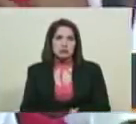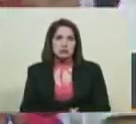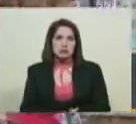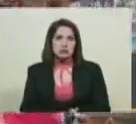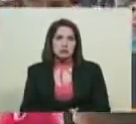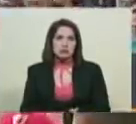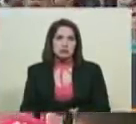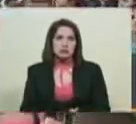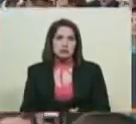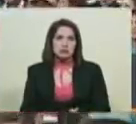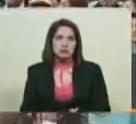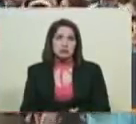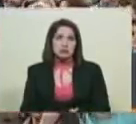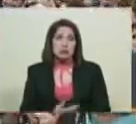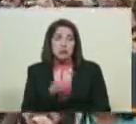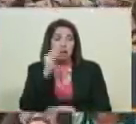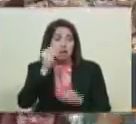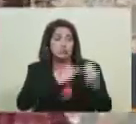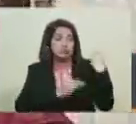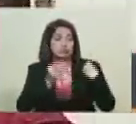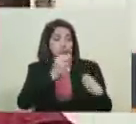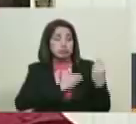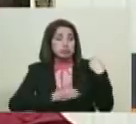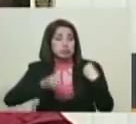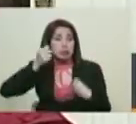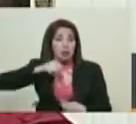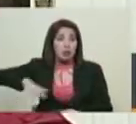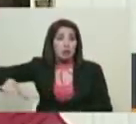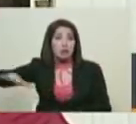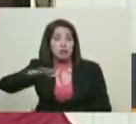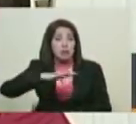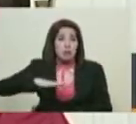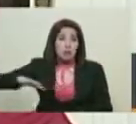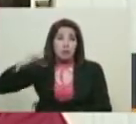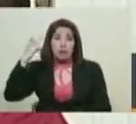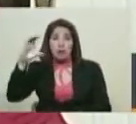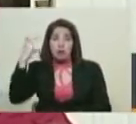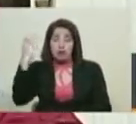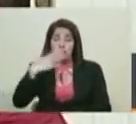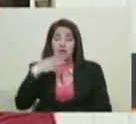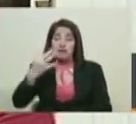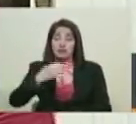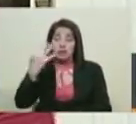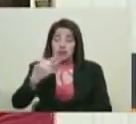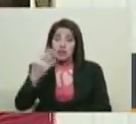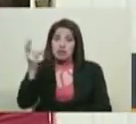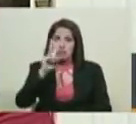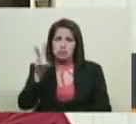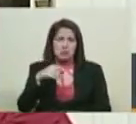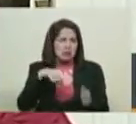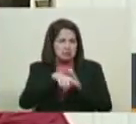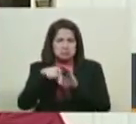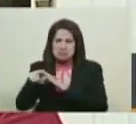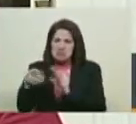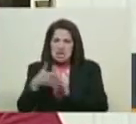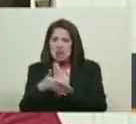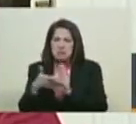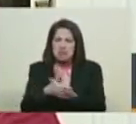Que llegue el pueblo de Colombia, la verdad de Venezuela. Yo no me meto en los asuntos internos de